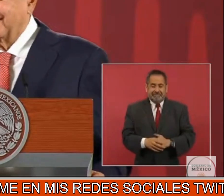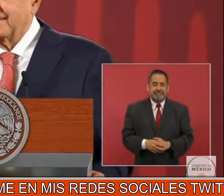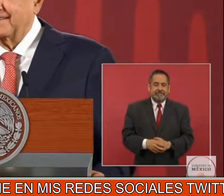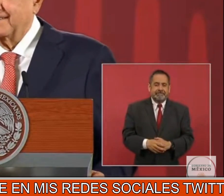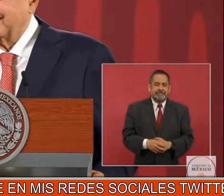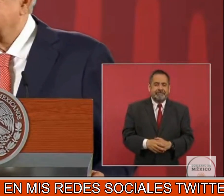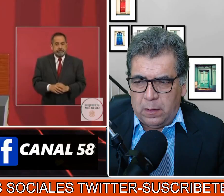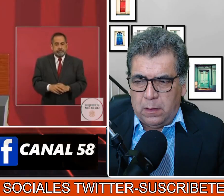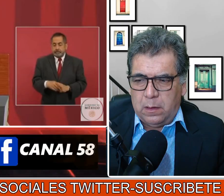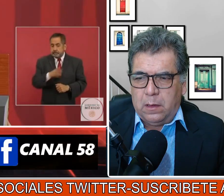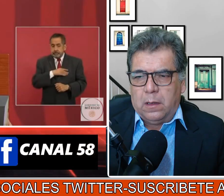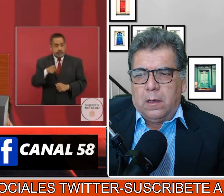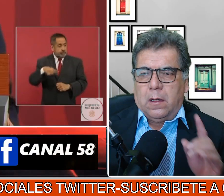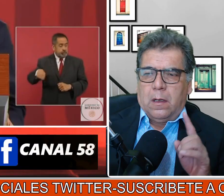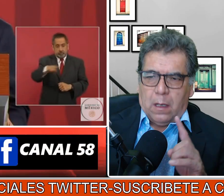Buenos días, presidente.